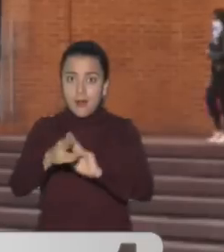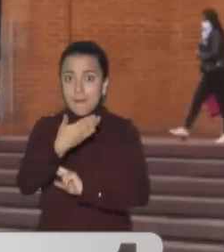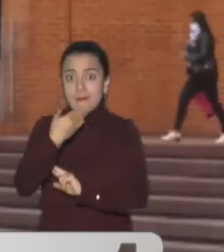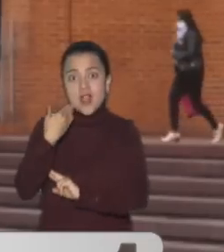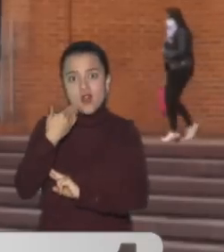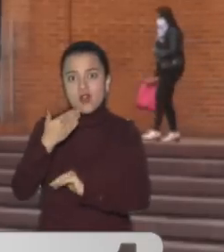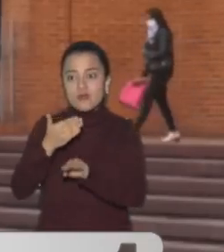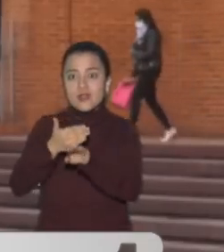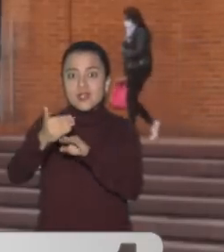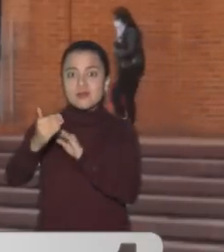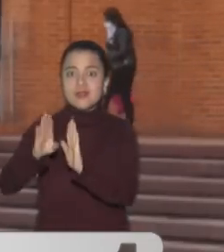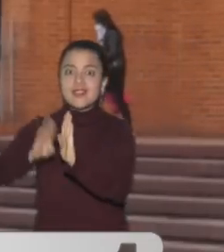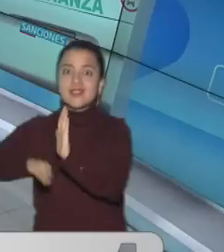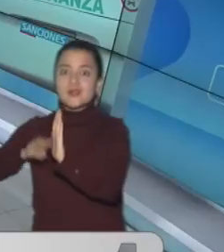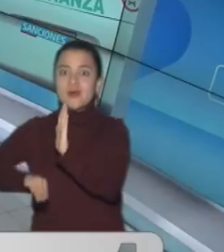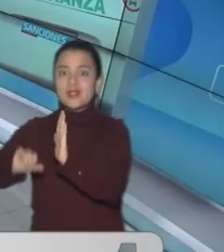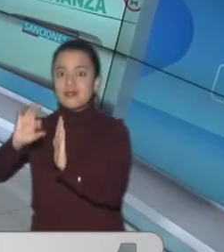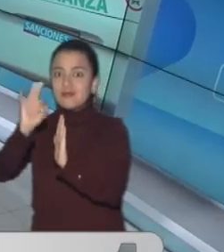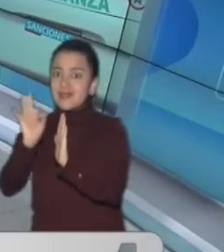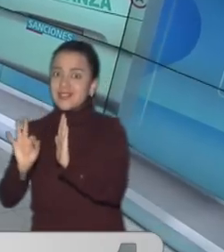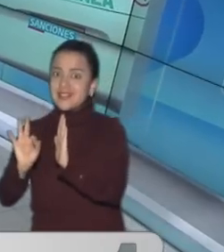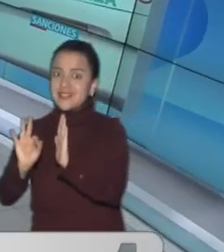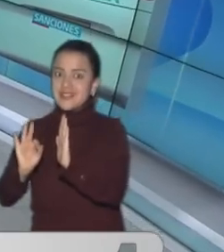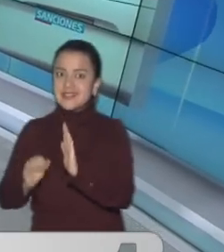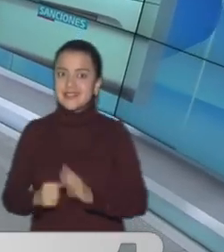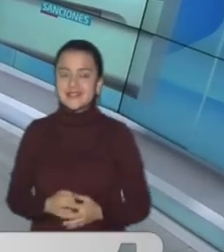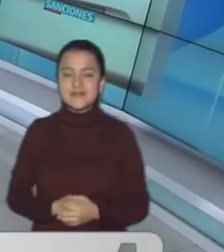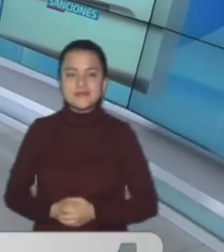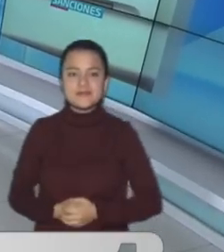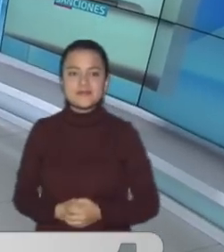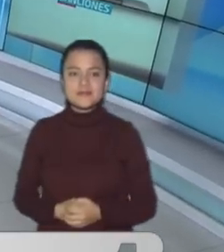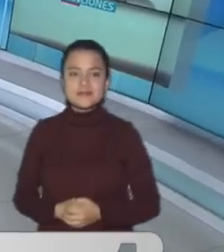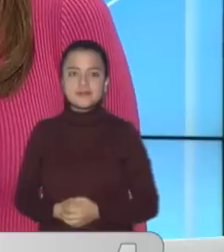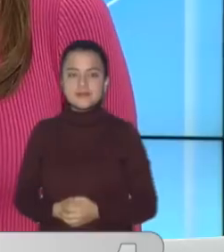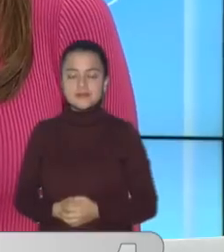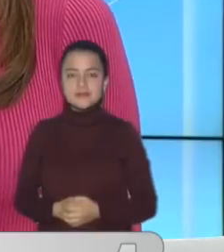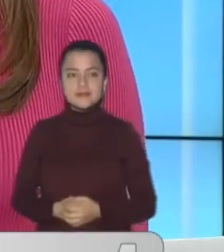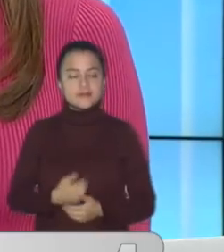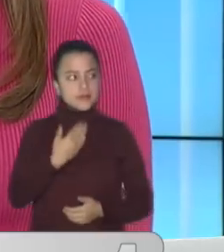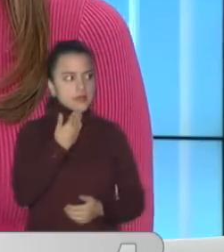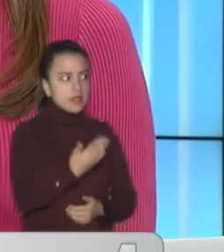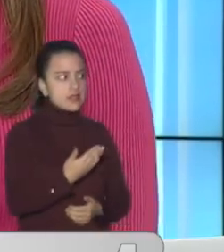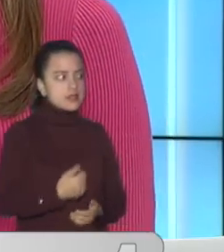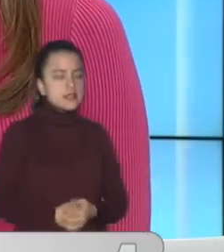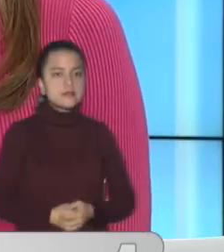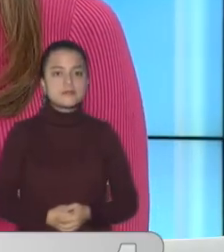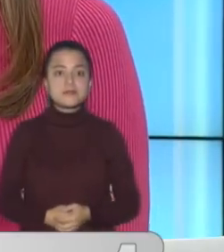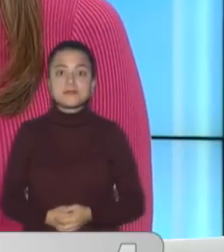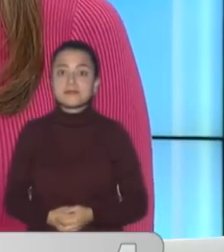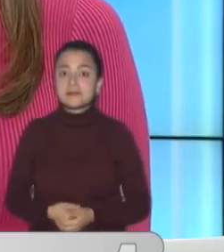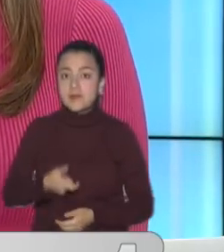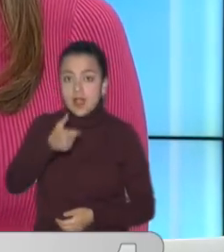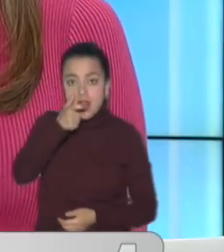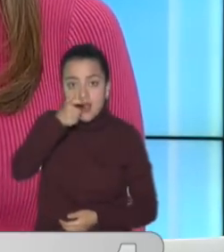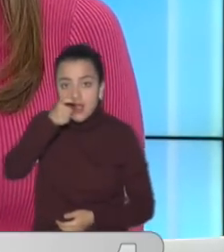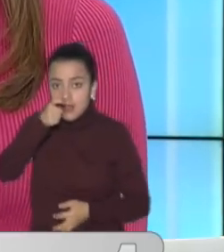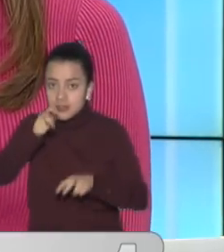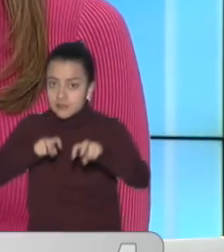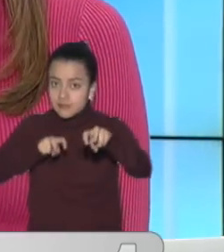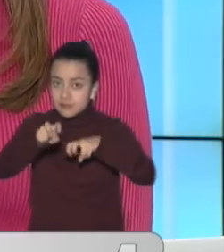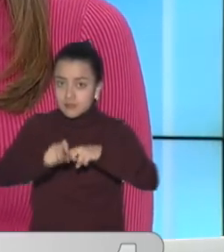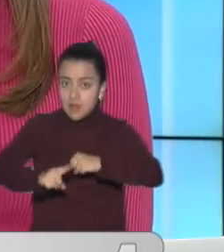tendremos los detalles de estas noticias. Continúe usted con más en estudio. Así es, Luisa, muchas gracias. Y la Superintendencia de Transporte sanciona